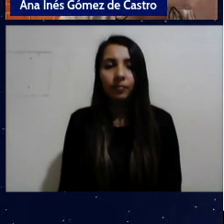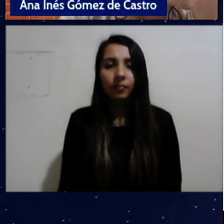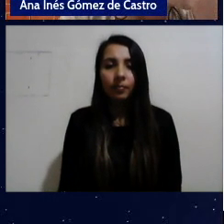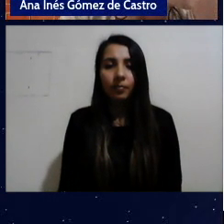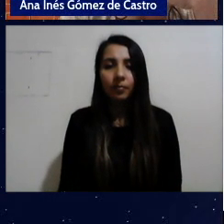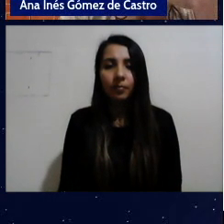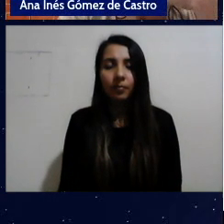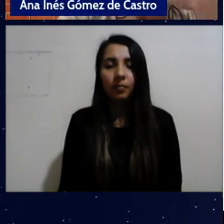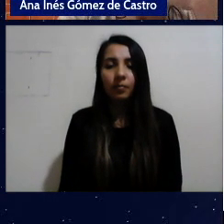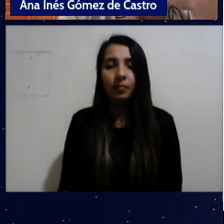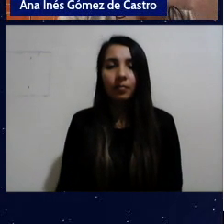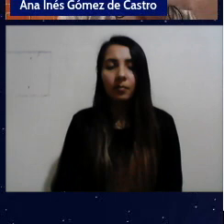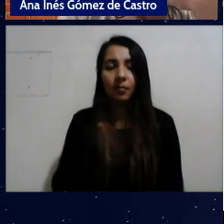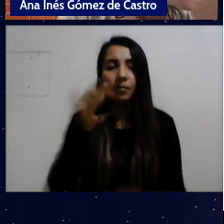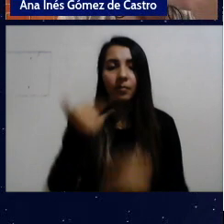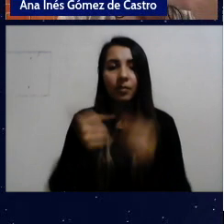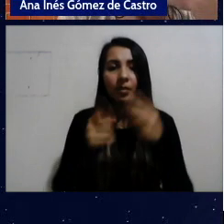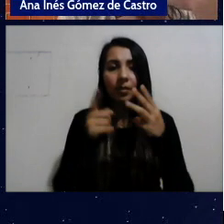inteligente, ¿no?